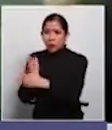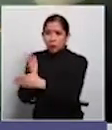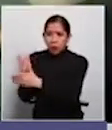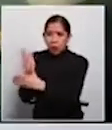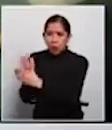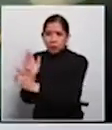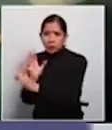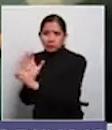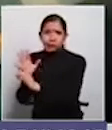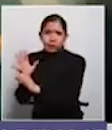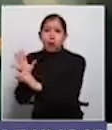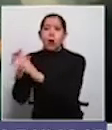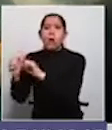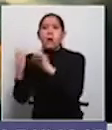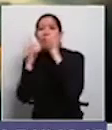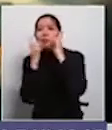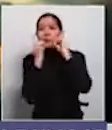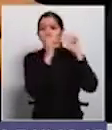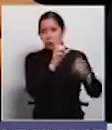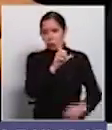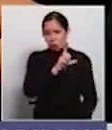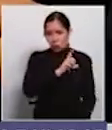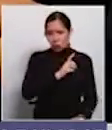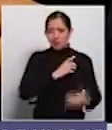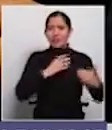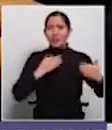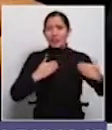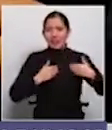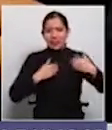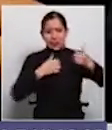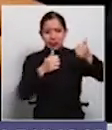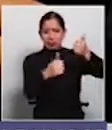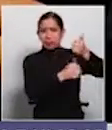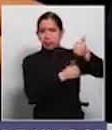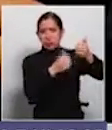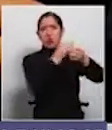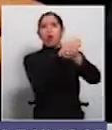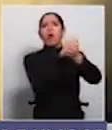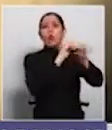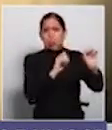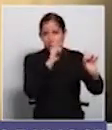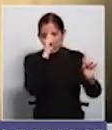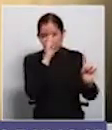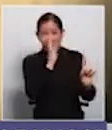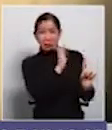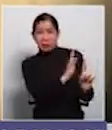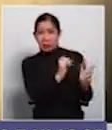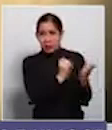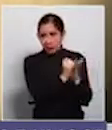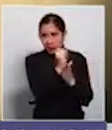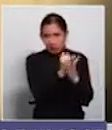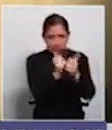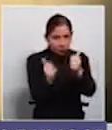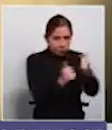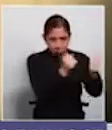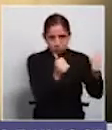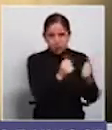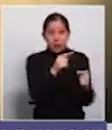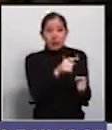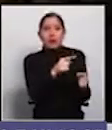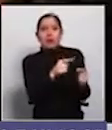es un extremo. Lo que hay que hacer como sociedad, como individuos, como familia, es tomar